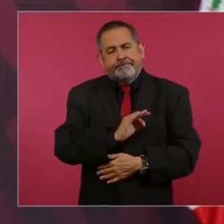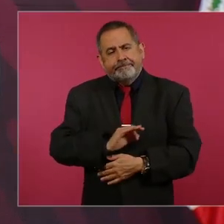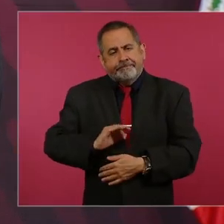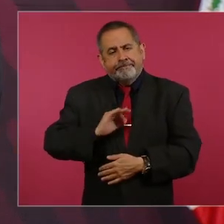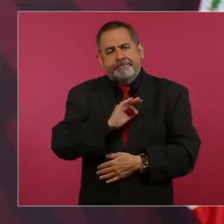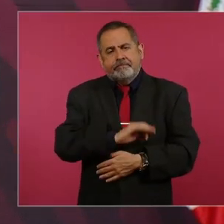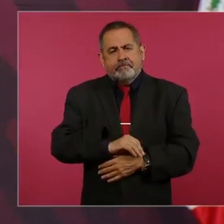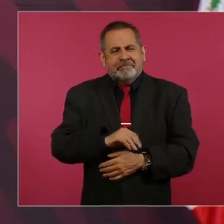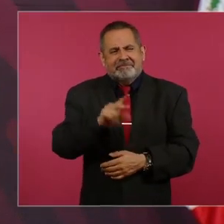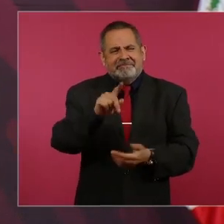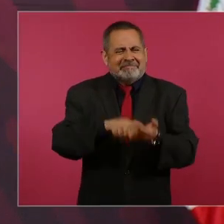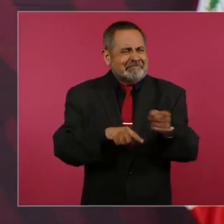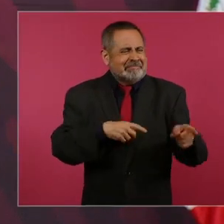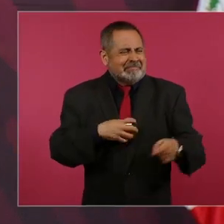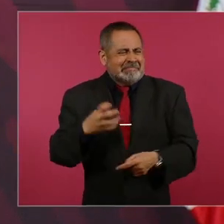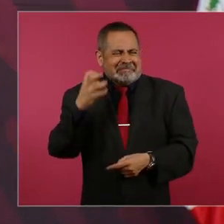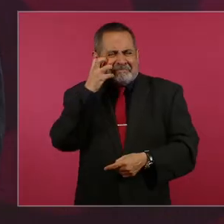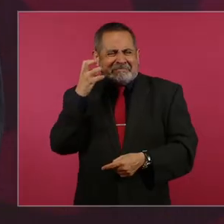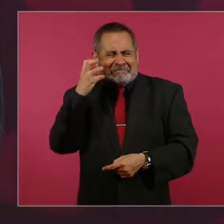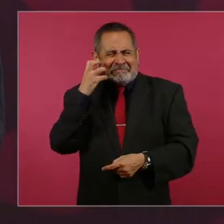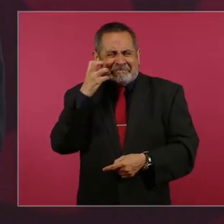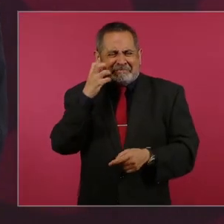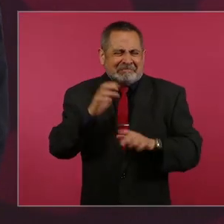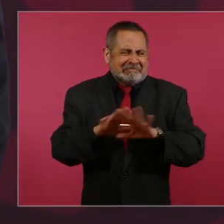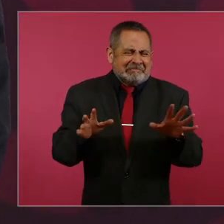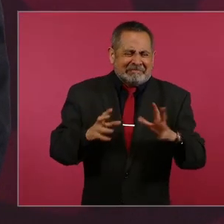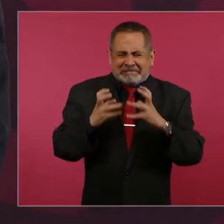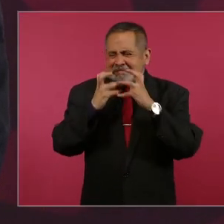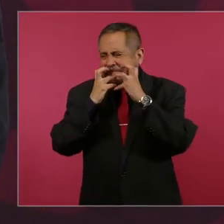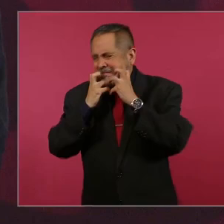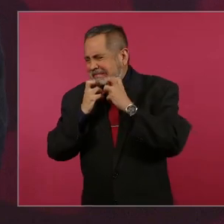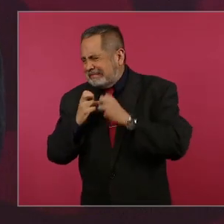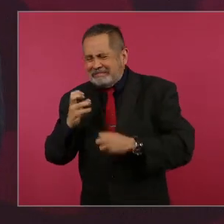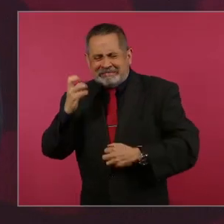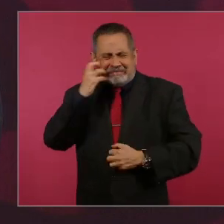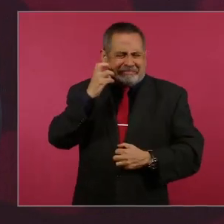no amargarnos, no a la frustración.